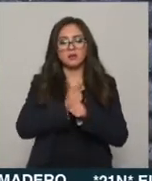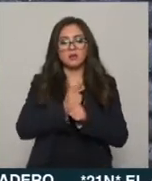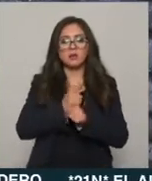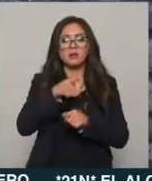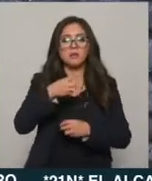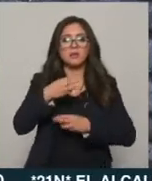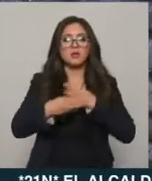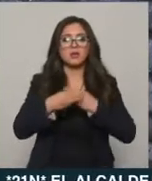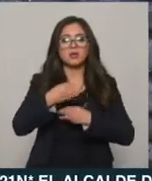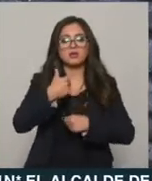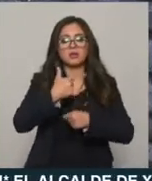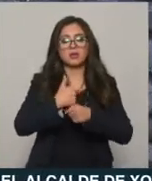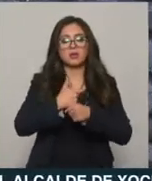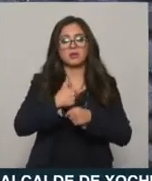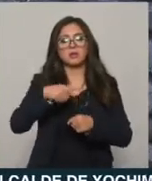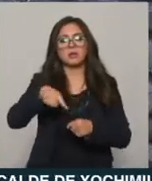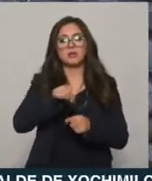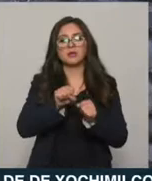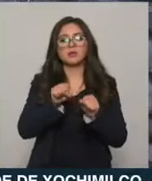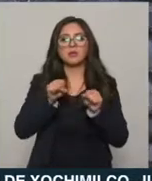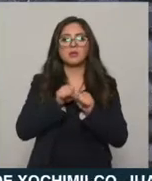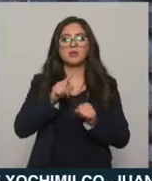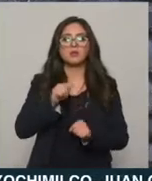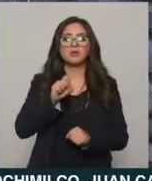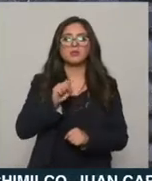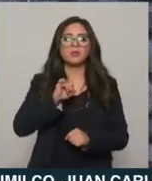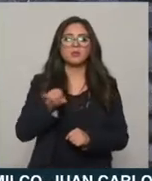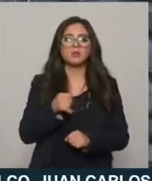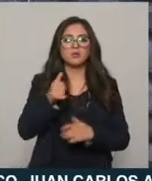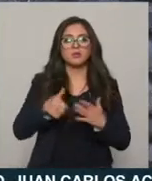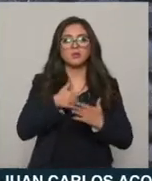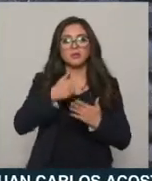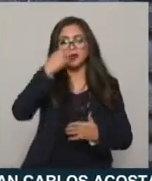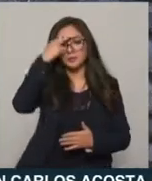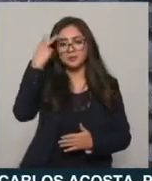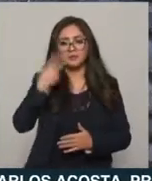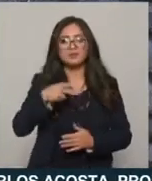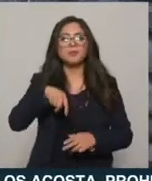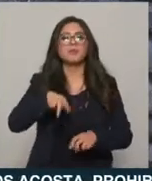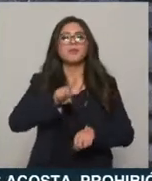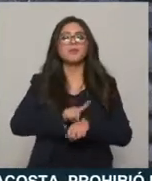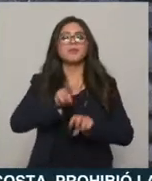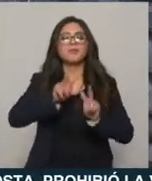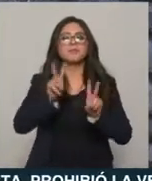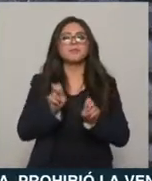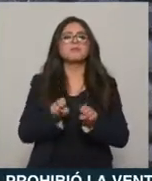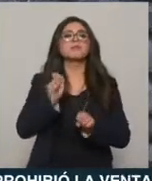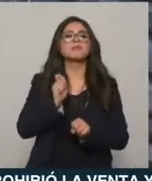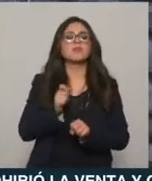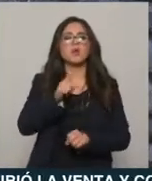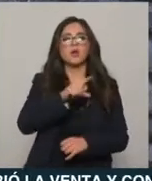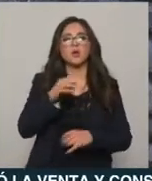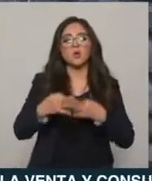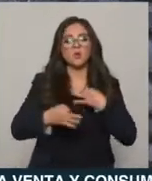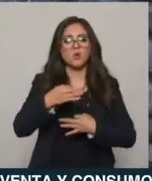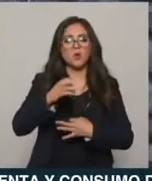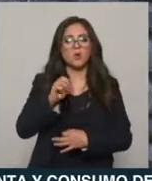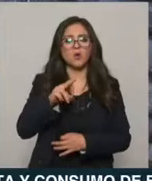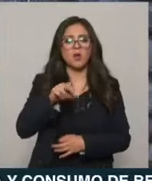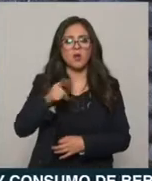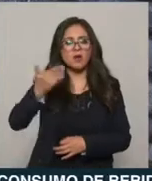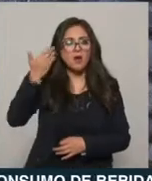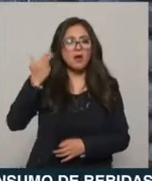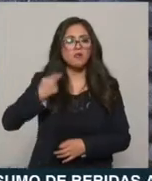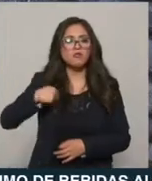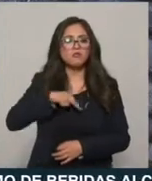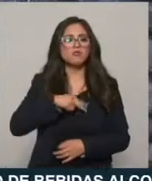es magistrado de la Séptima Sala Civil del Tribunal Superior de Justicia de la Ciudad de México. El tema de esta semana es los juicios orales. Le hemos dado ya un poco de